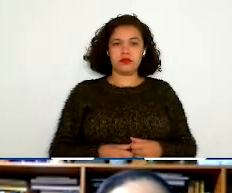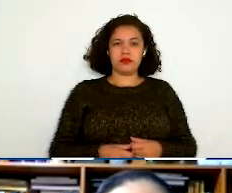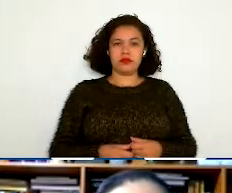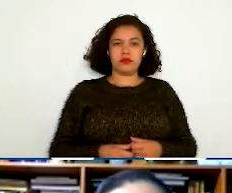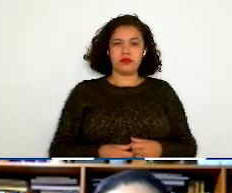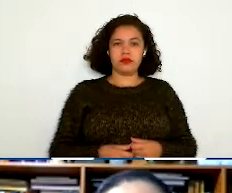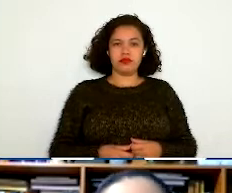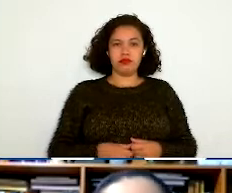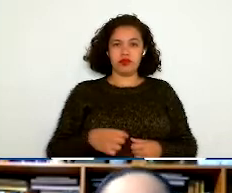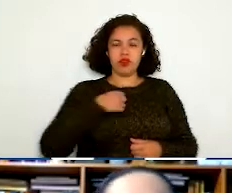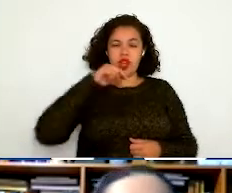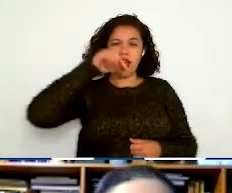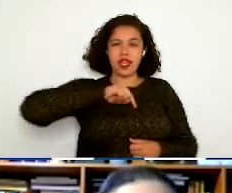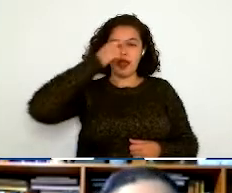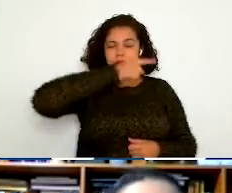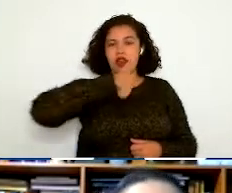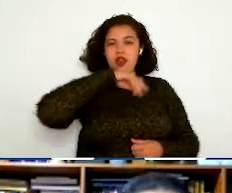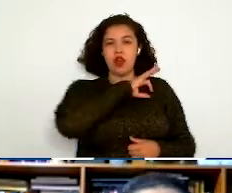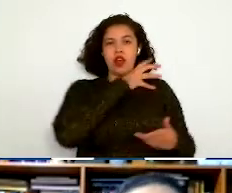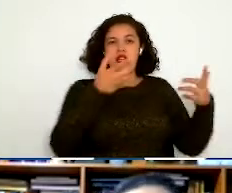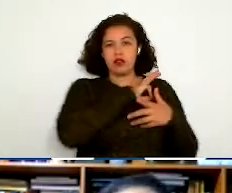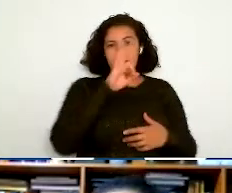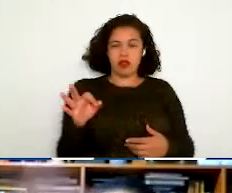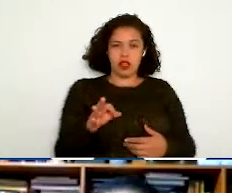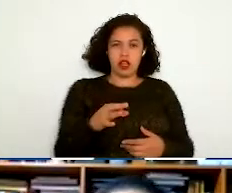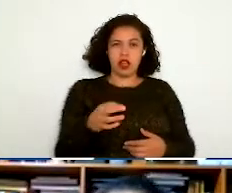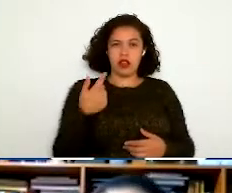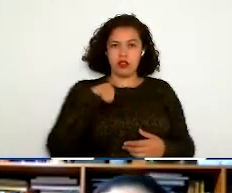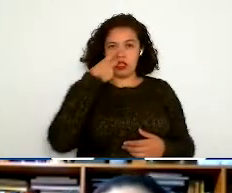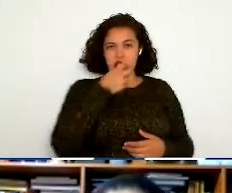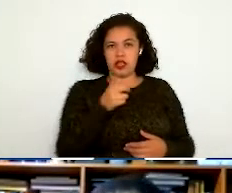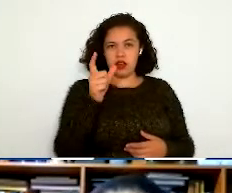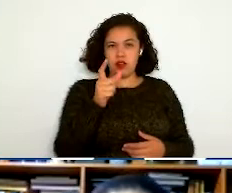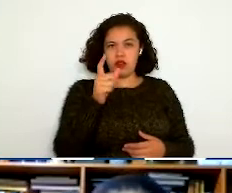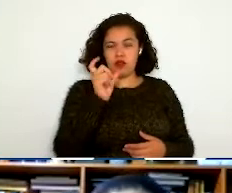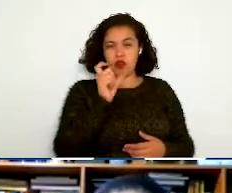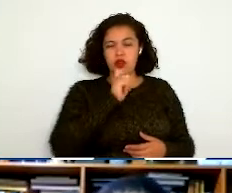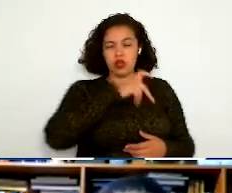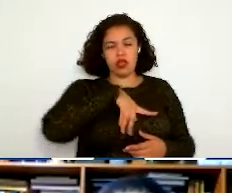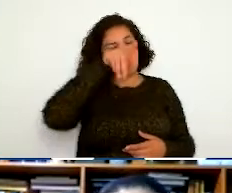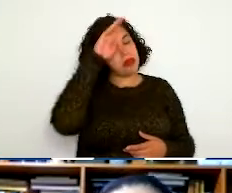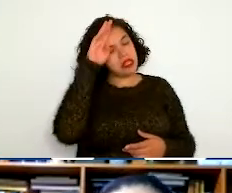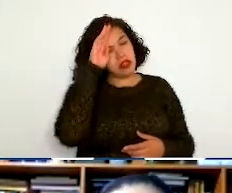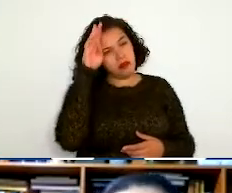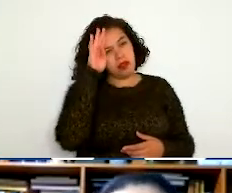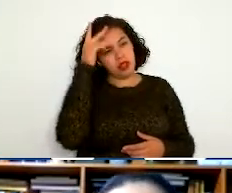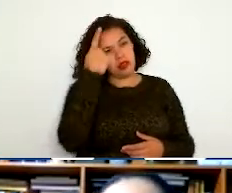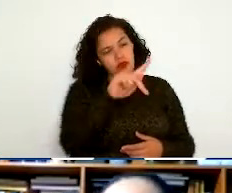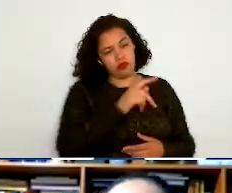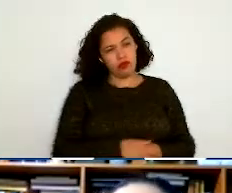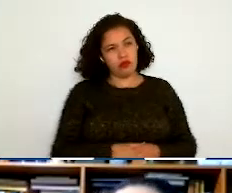es que para que yo pueda decir, y yo les pediría que cada uno de ustedes vaya reflexionando en sus